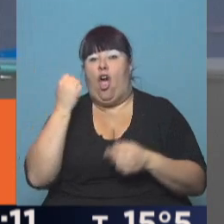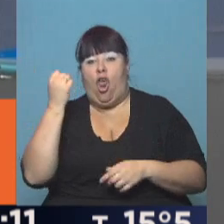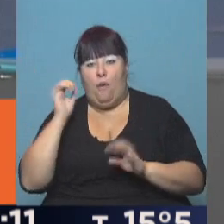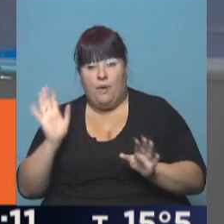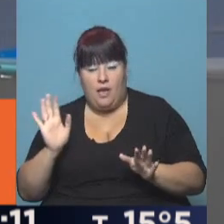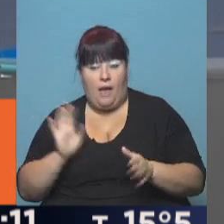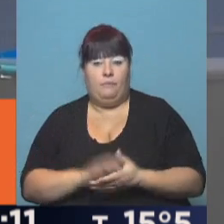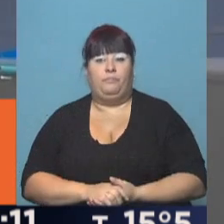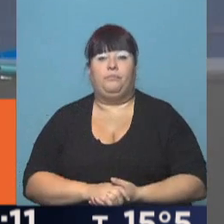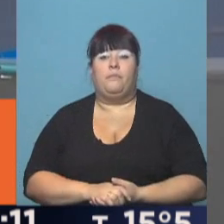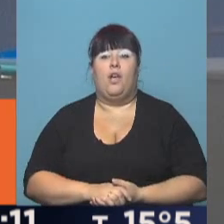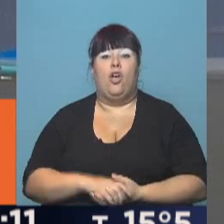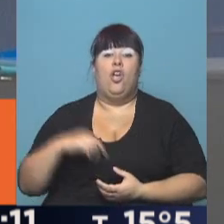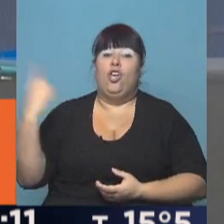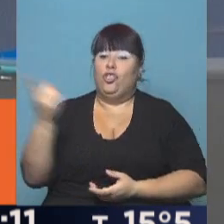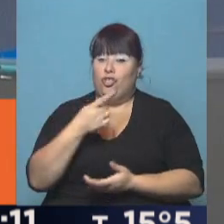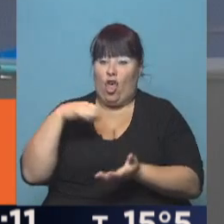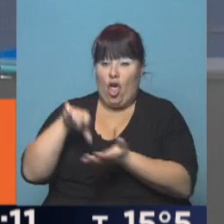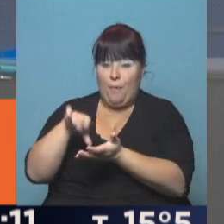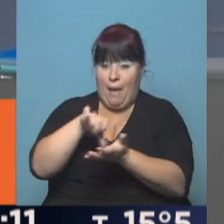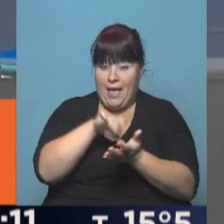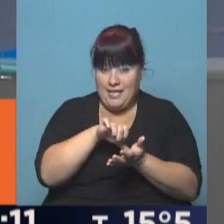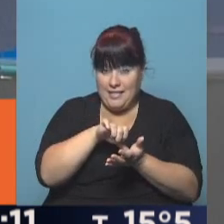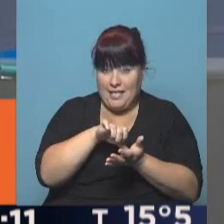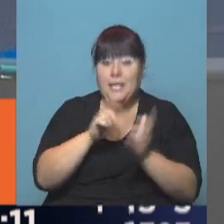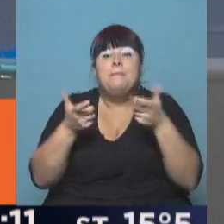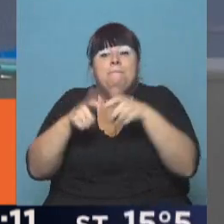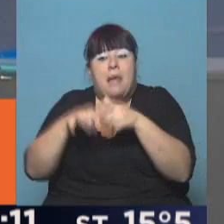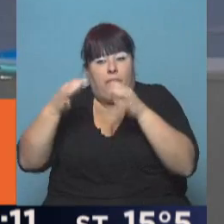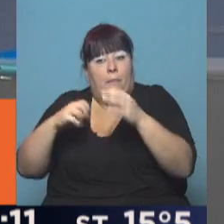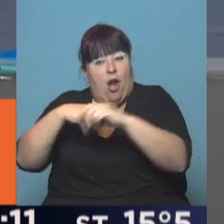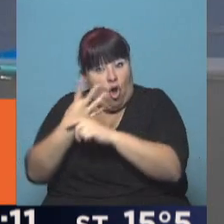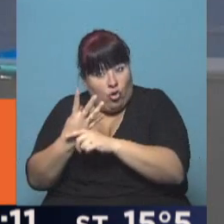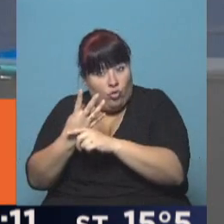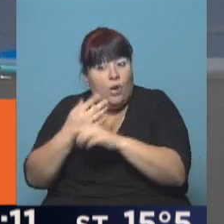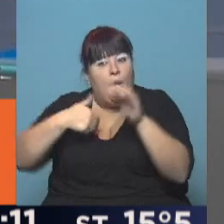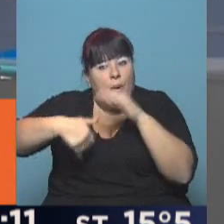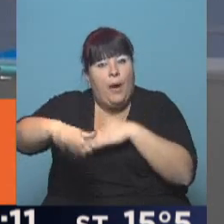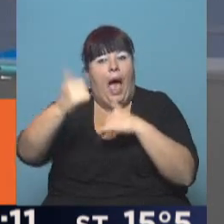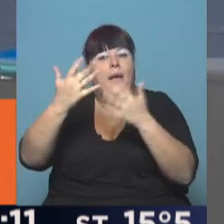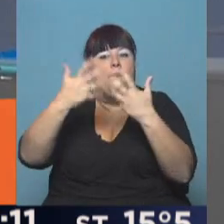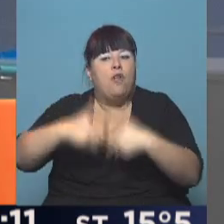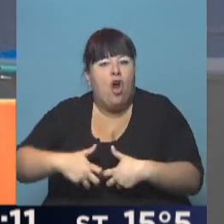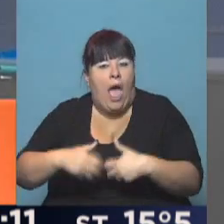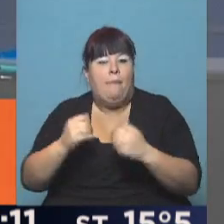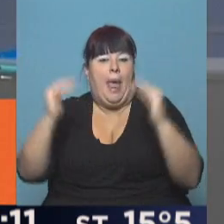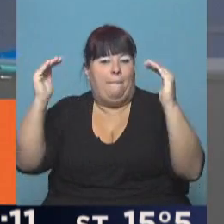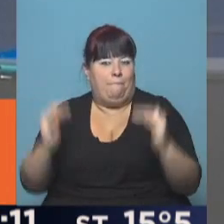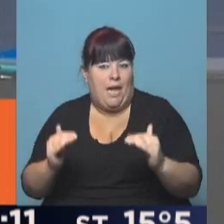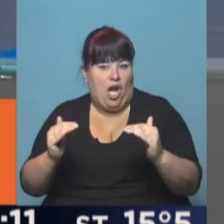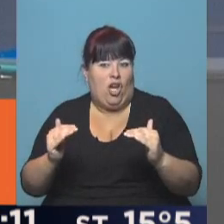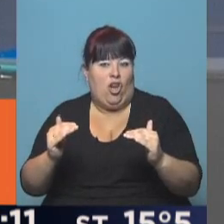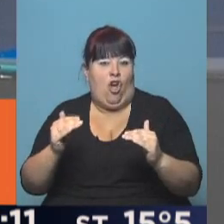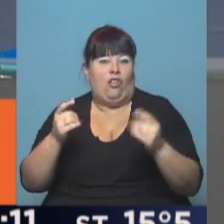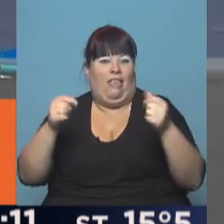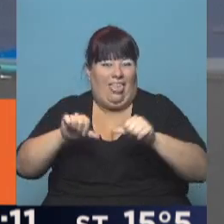macroeconómica. Todos los países miembros del Mercosur estamos embarcados en programas de reducción de